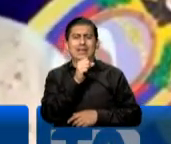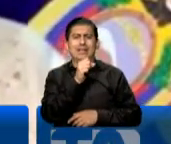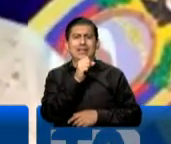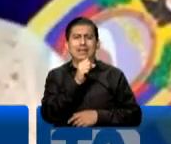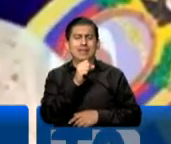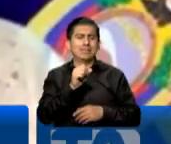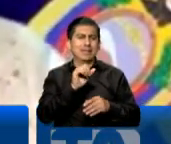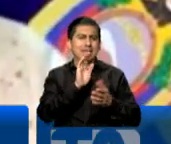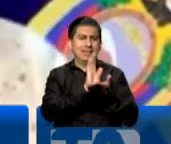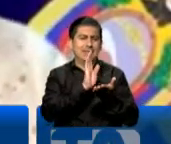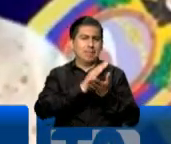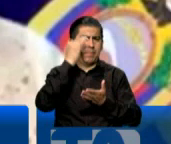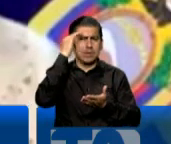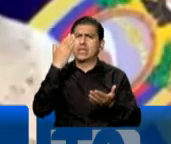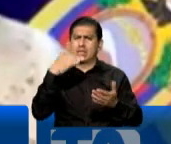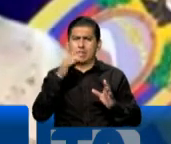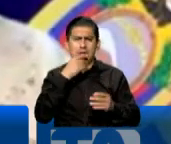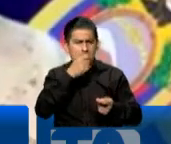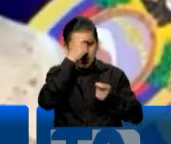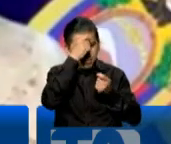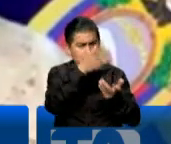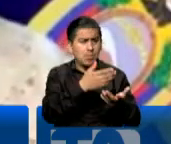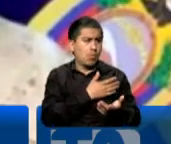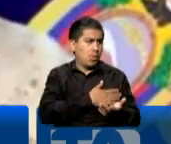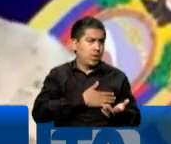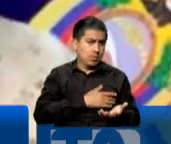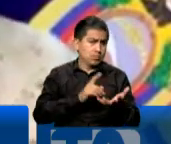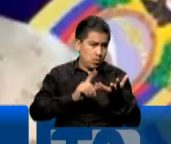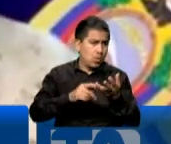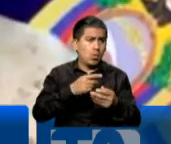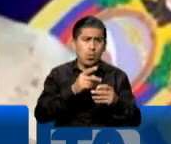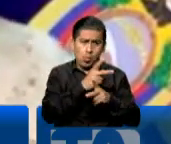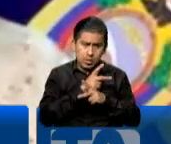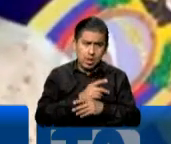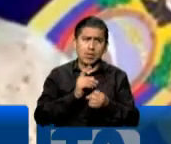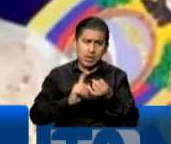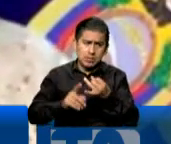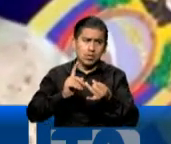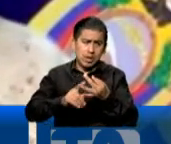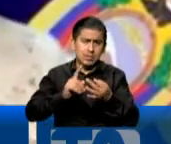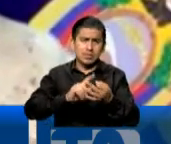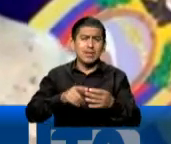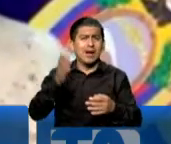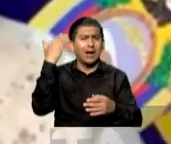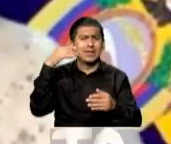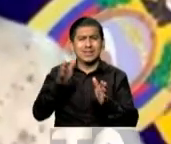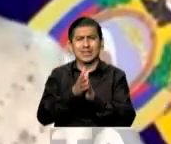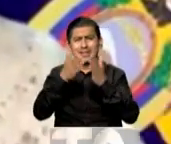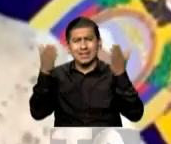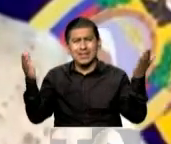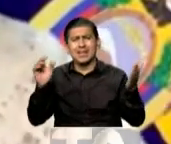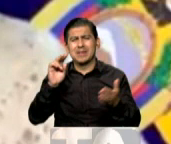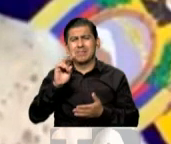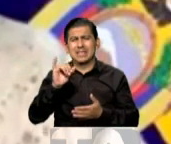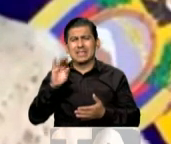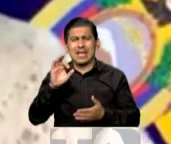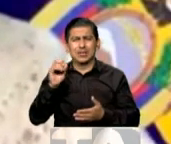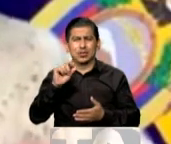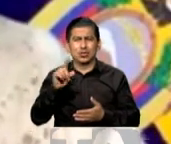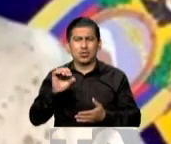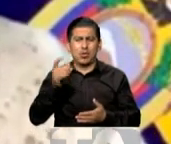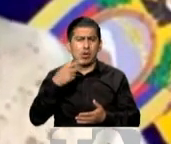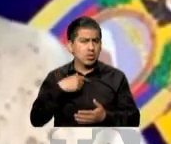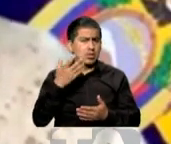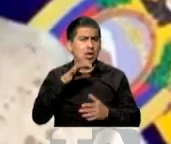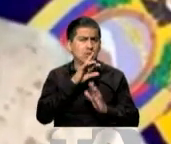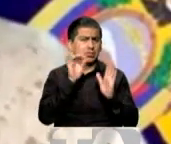derechos fiduciarios. Es decir, esas inobservancias que además fueron publicadas por la revista Vistazo, etcétera, etcétera, que